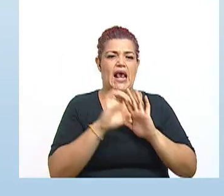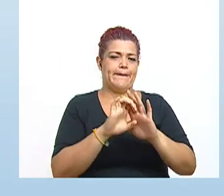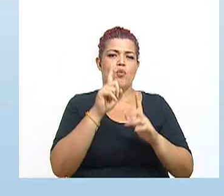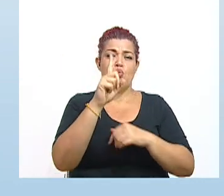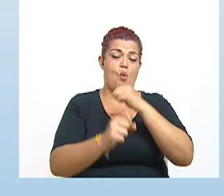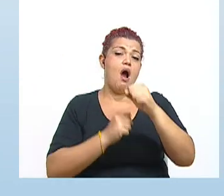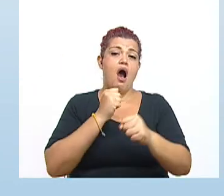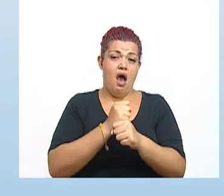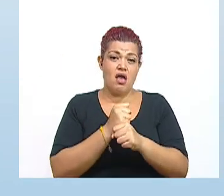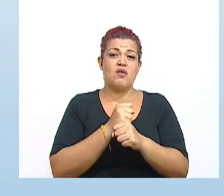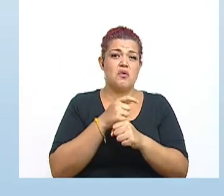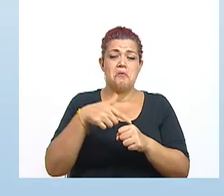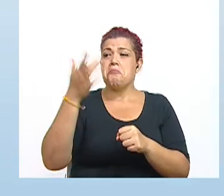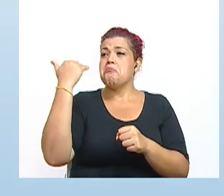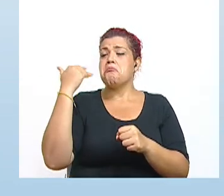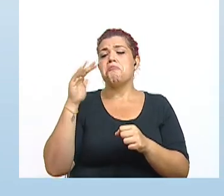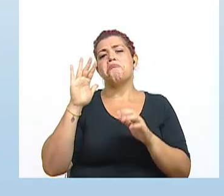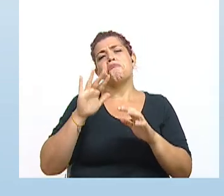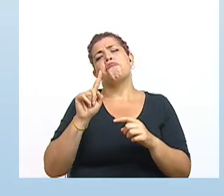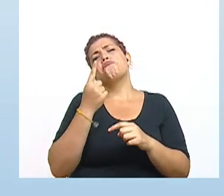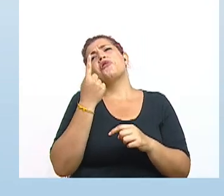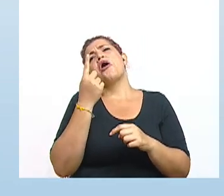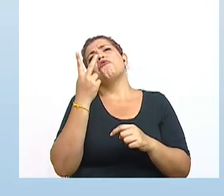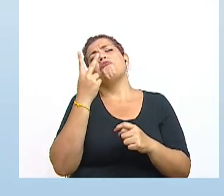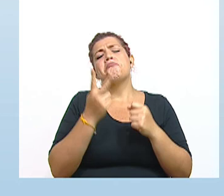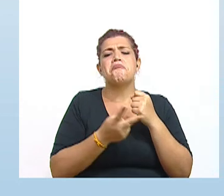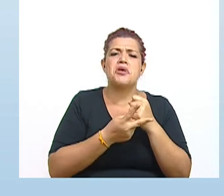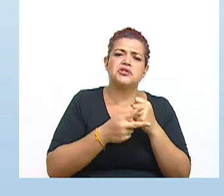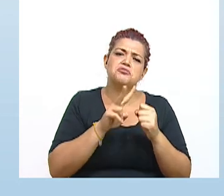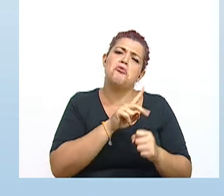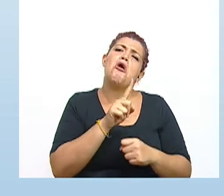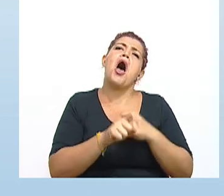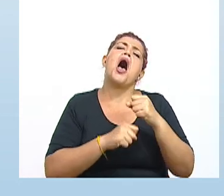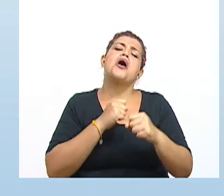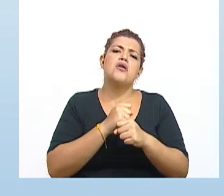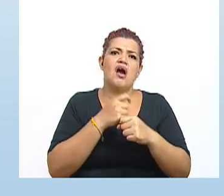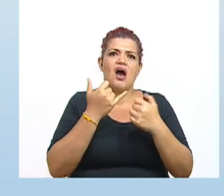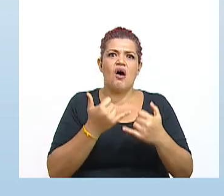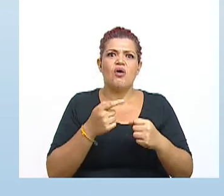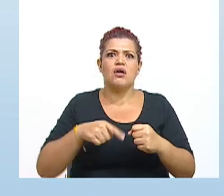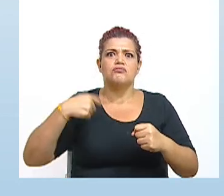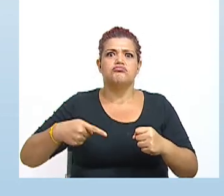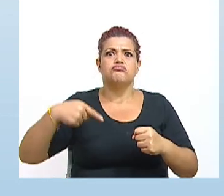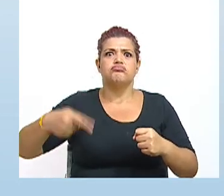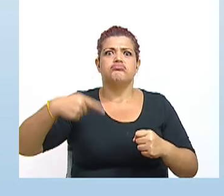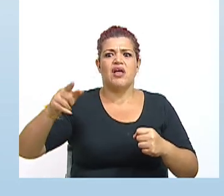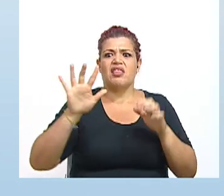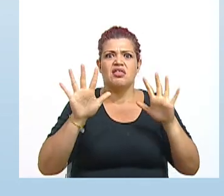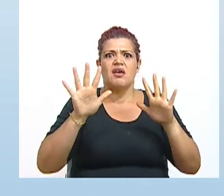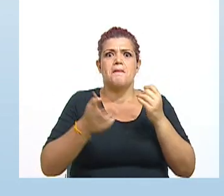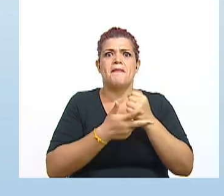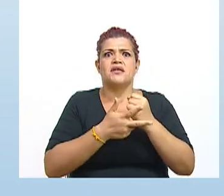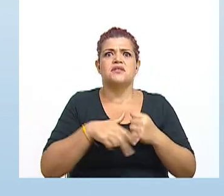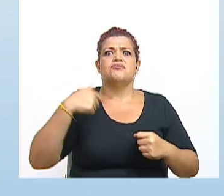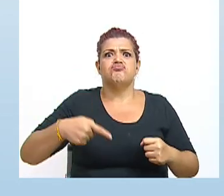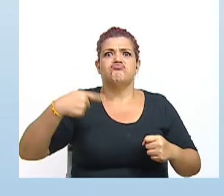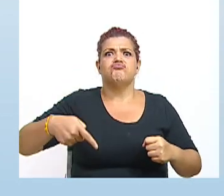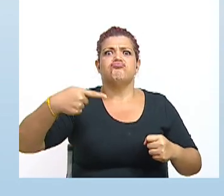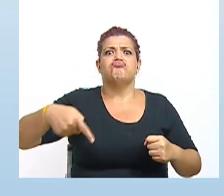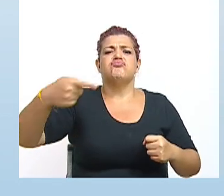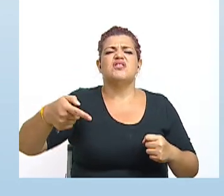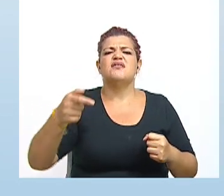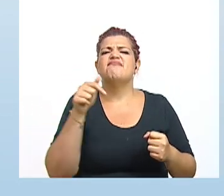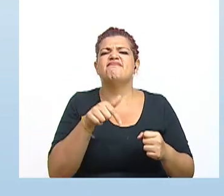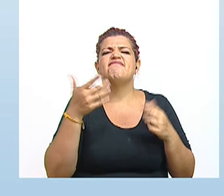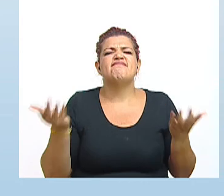ejemplo, eventos que normalmente ocurrían 1 o 2 veces al año, están ocurriendo hasta más de 10 veces al año. ¿A qué se